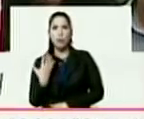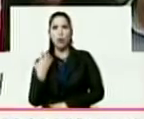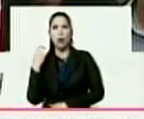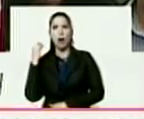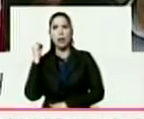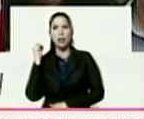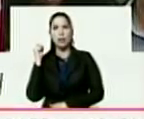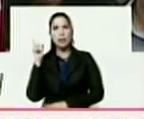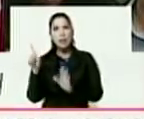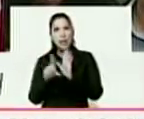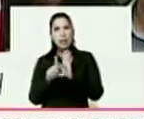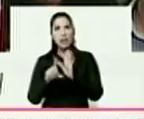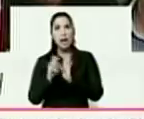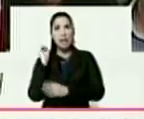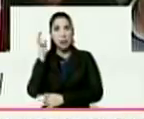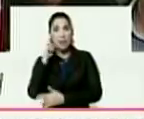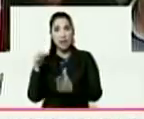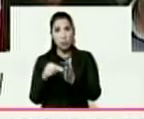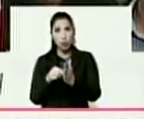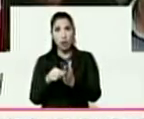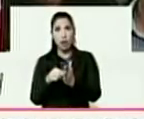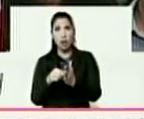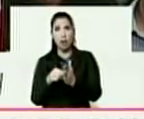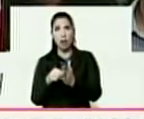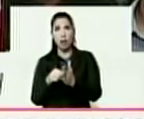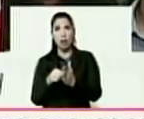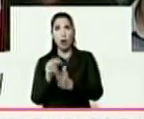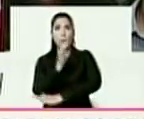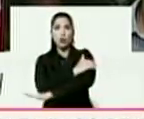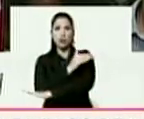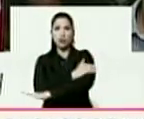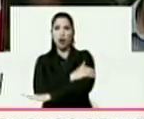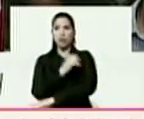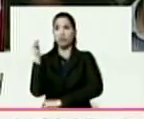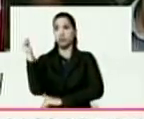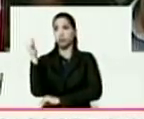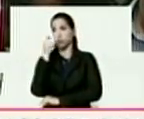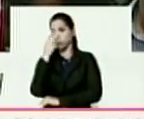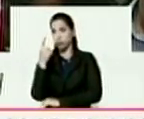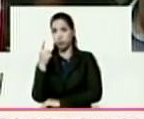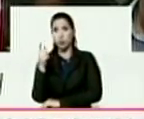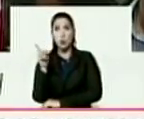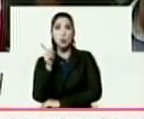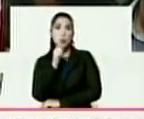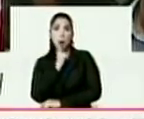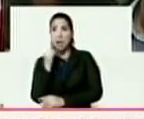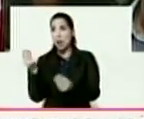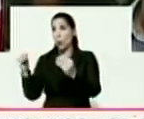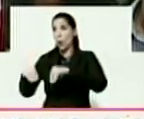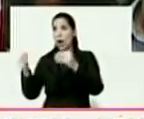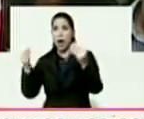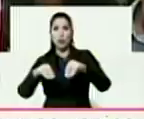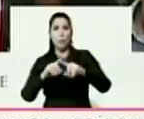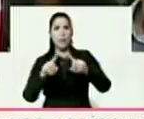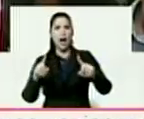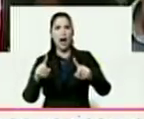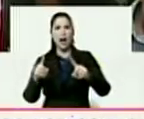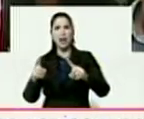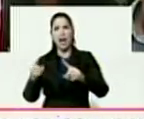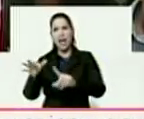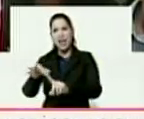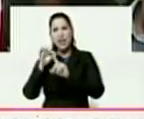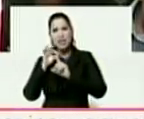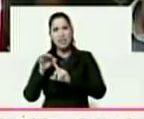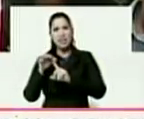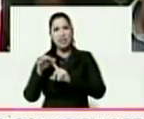no hay la asamblea nacional está en desacato no se ponen de acuerdo ni para designar entre ellos una directiva